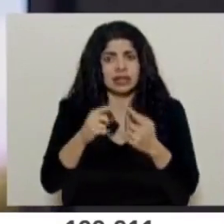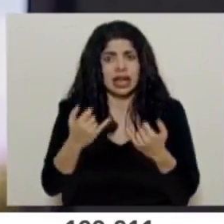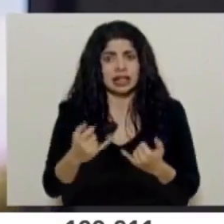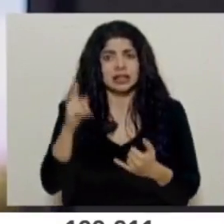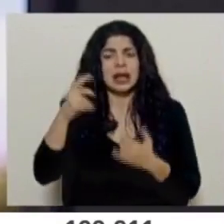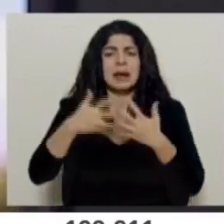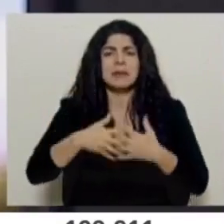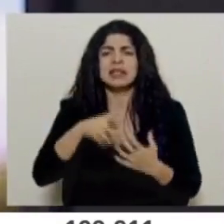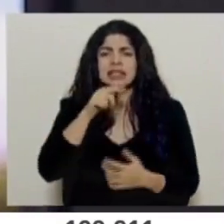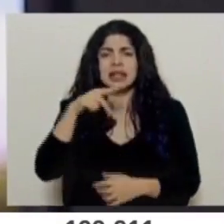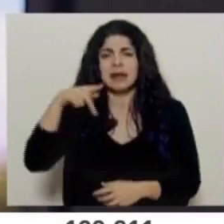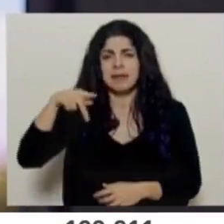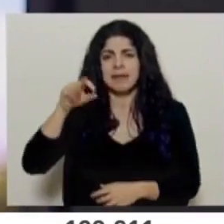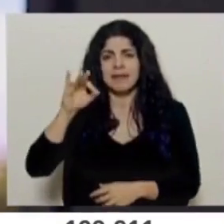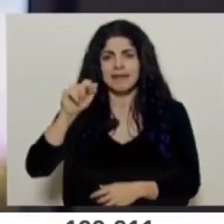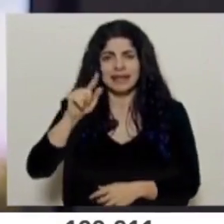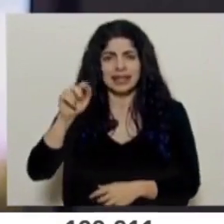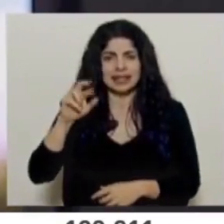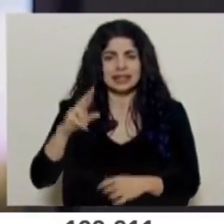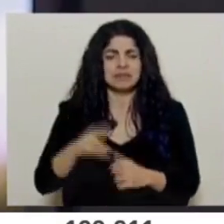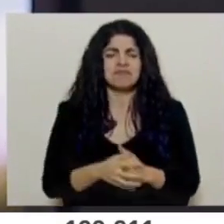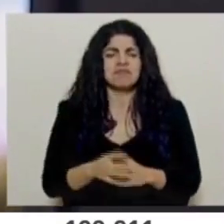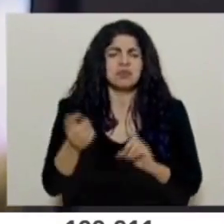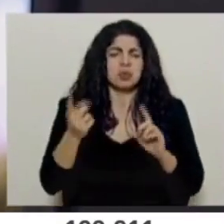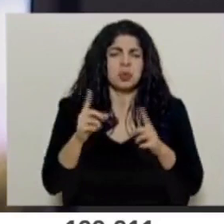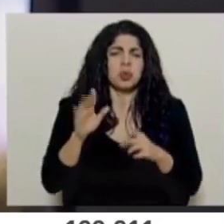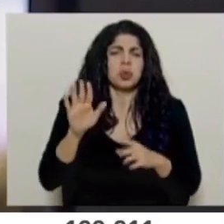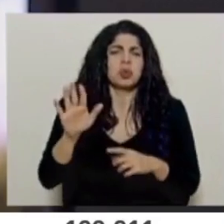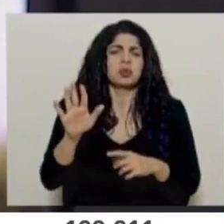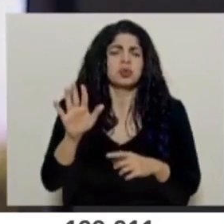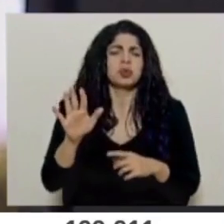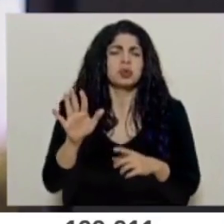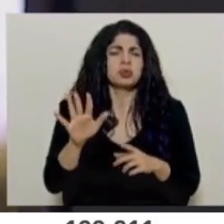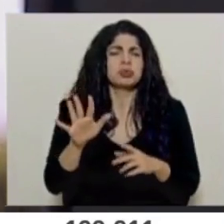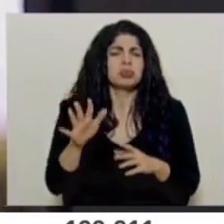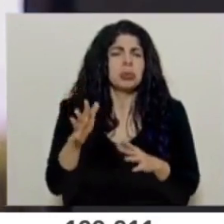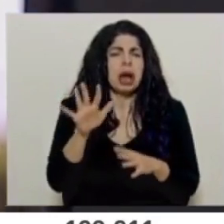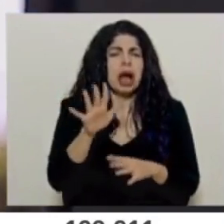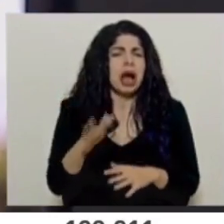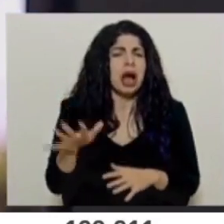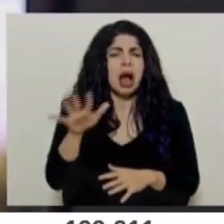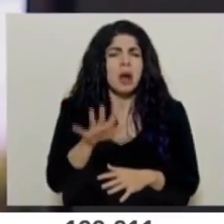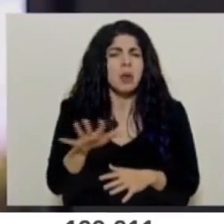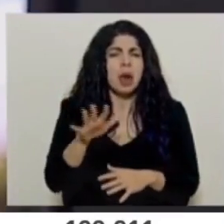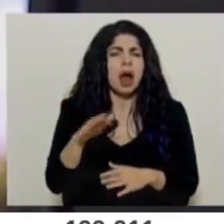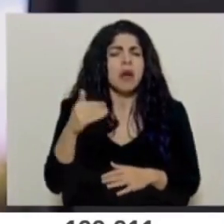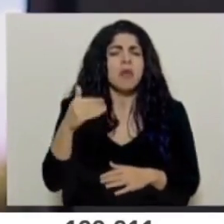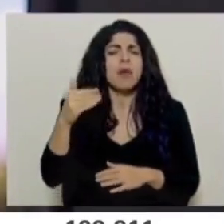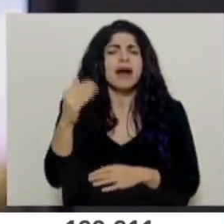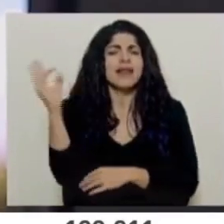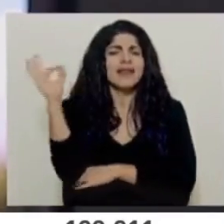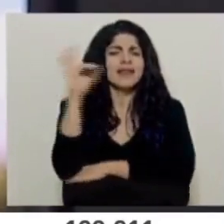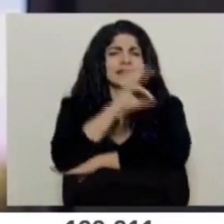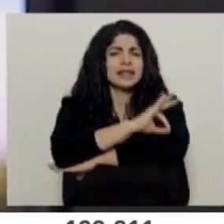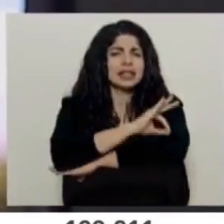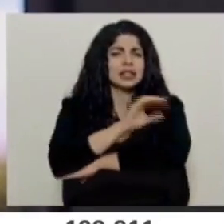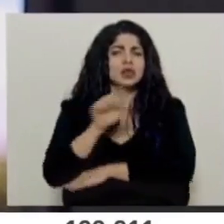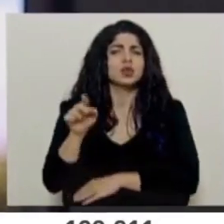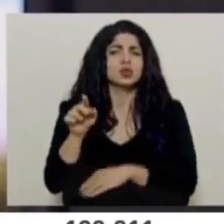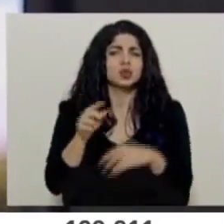Pfizer, ¿cuál es la estimación de para qué fecha